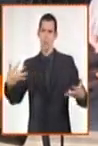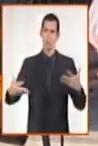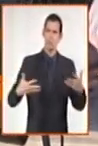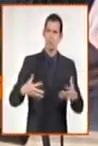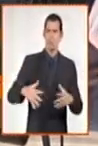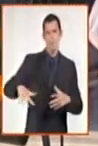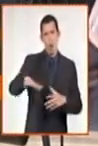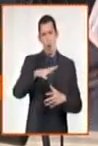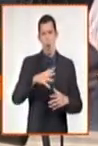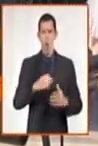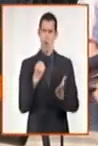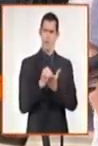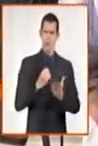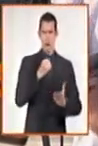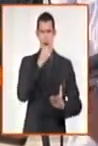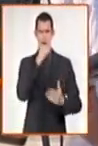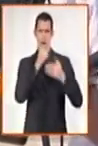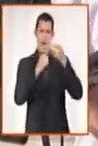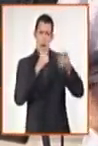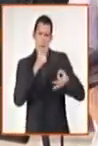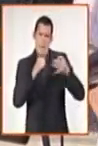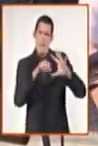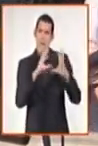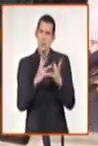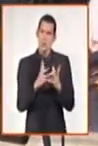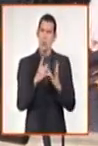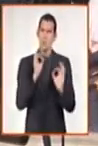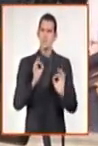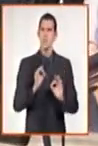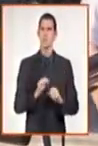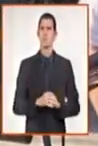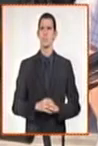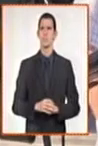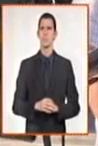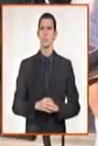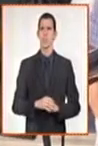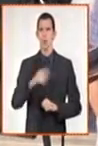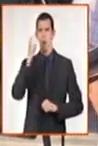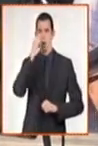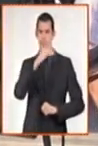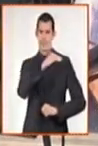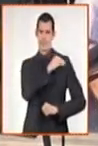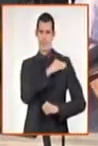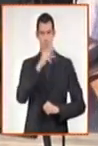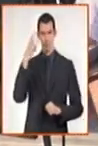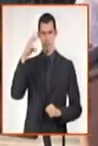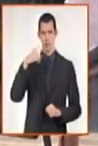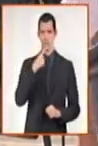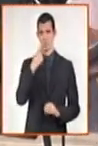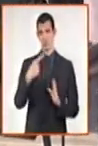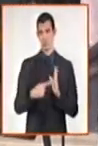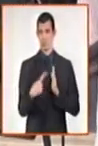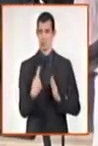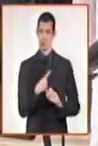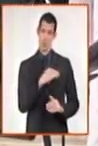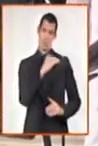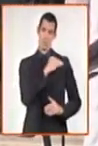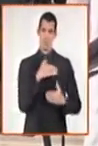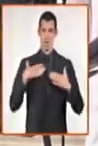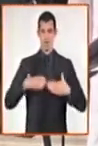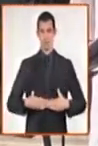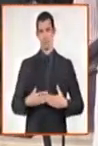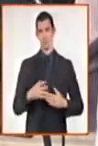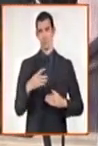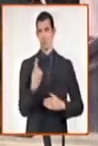y seguramente para otros apoyos que habrán de brindarse. Para los que portamos el uniforme militar, hay misiones que nos